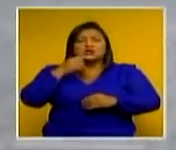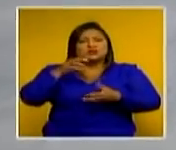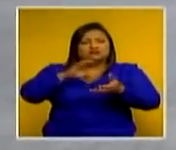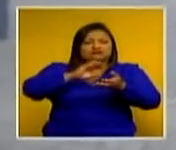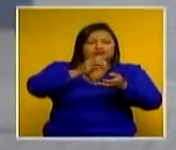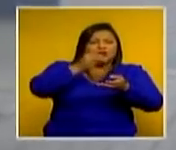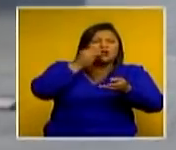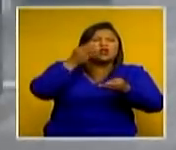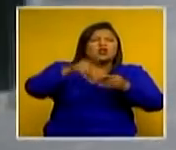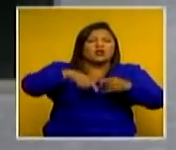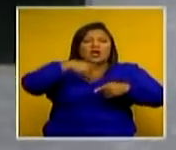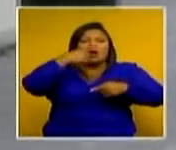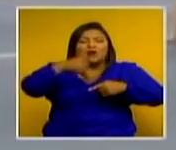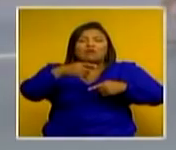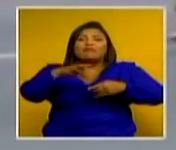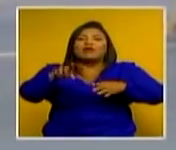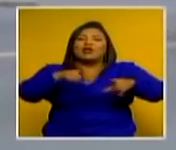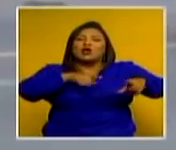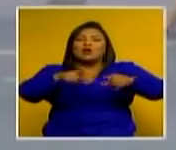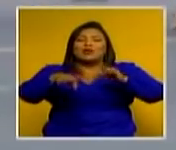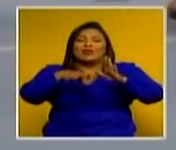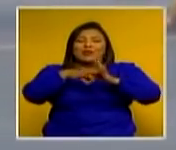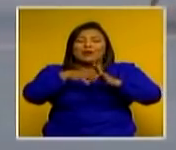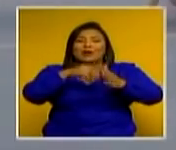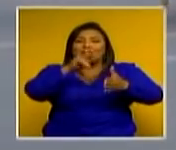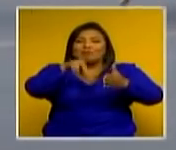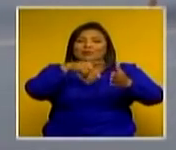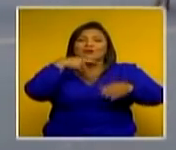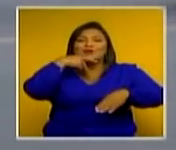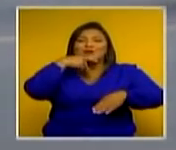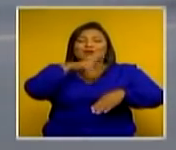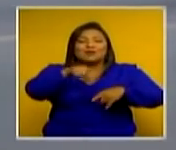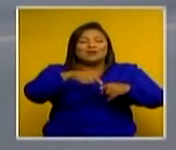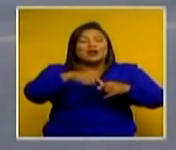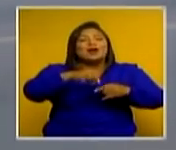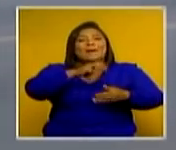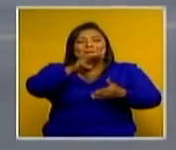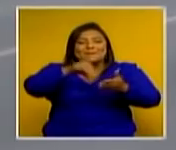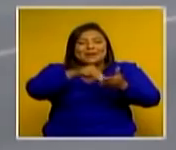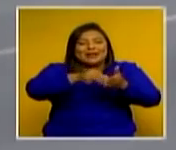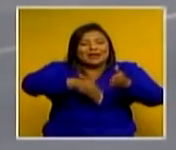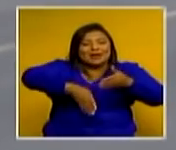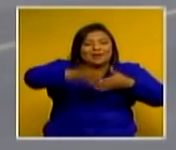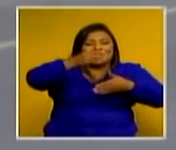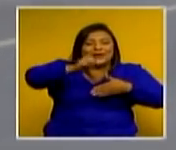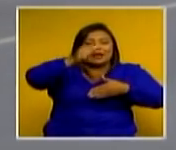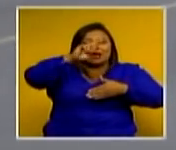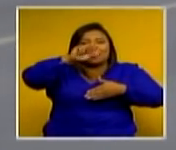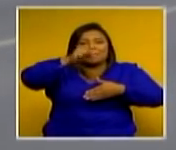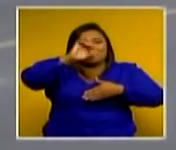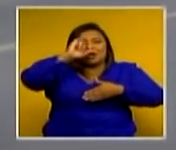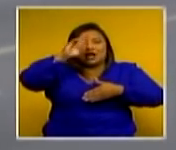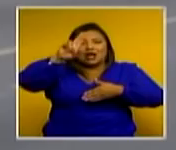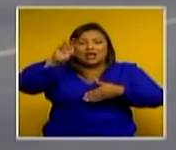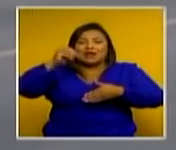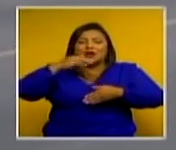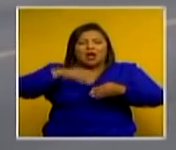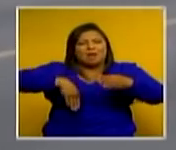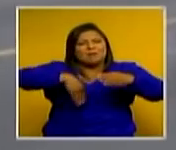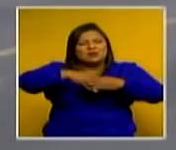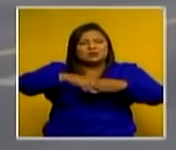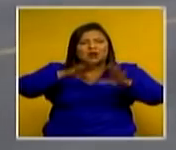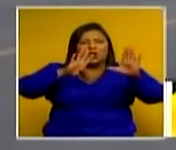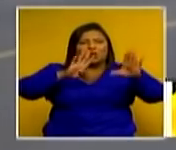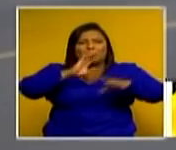localizó fuera de dos agencias bancarias de portoviejo ubicada en la avenida maravilla américa eran aproximadamente las nueve de la mañana